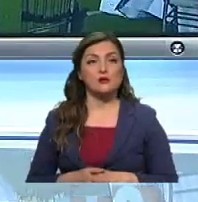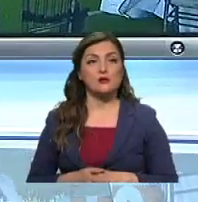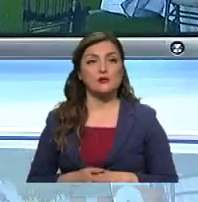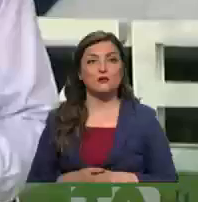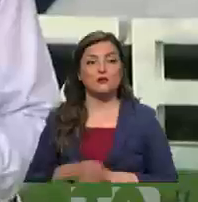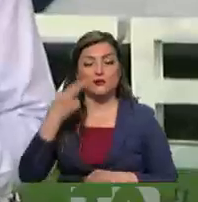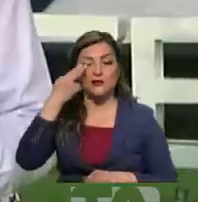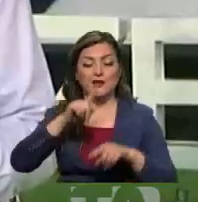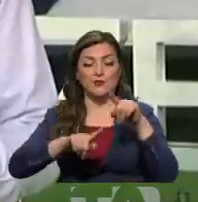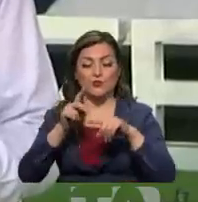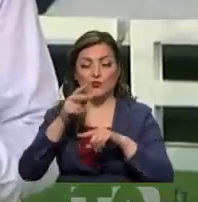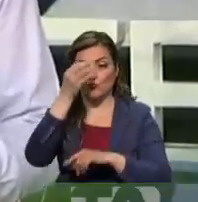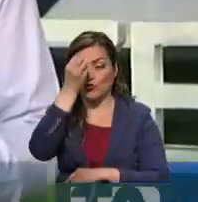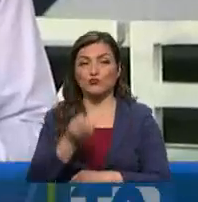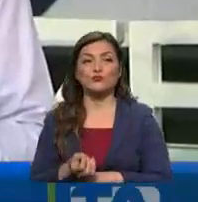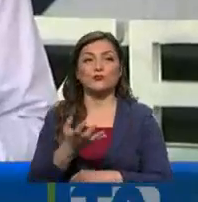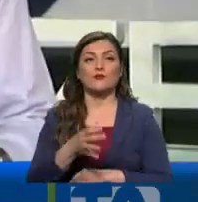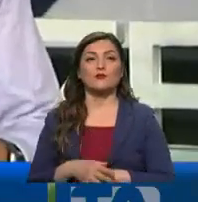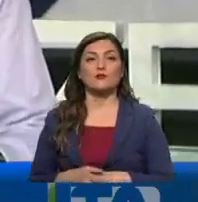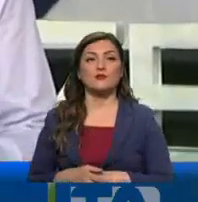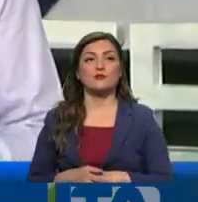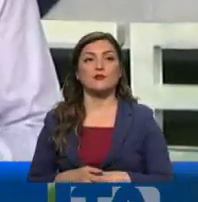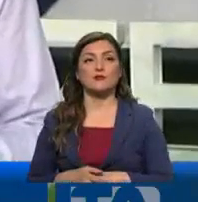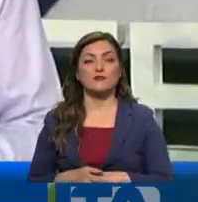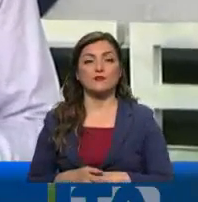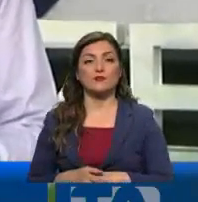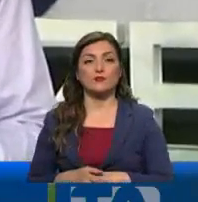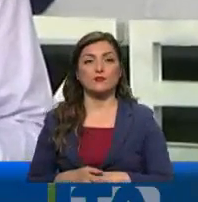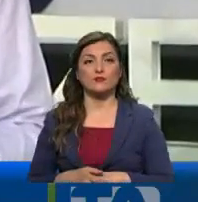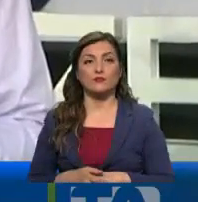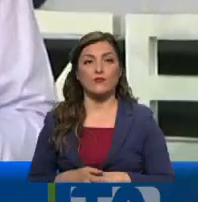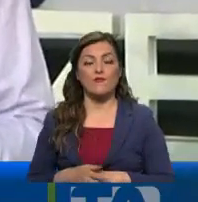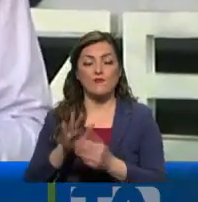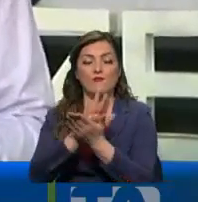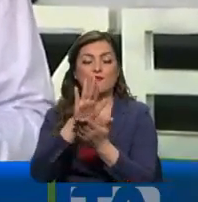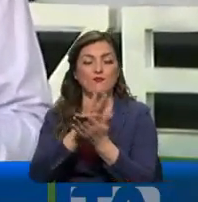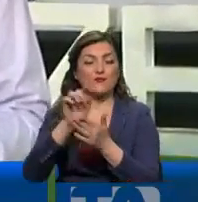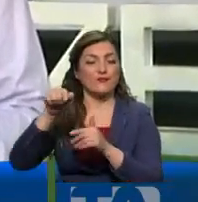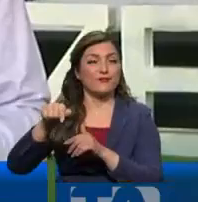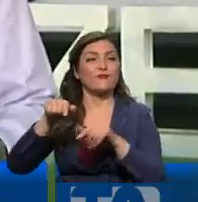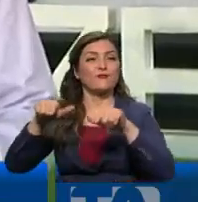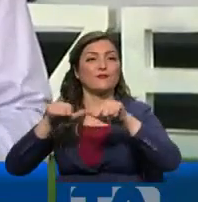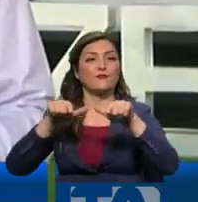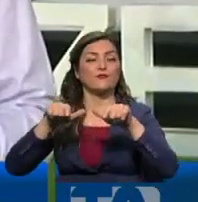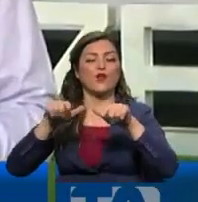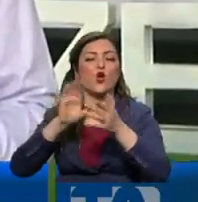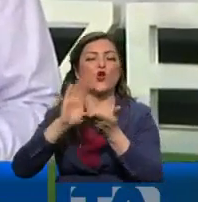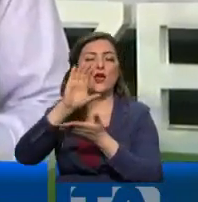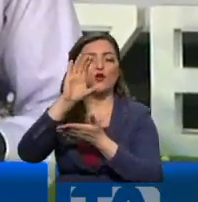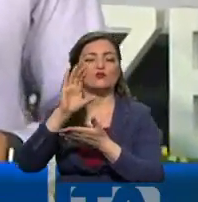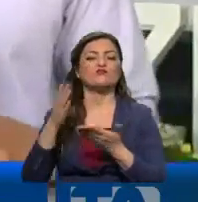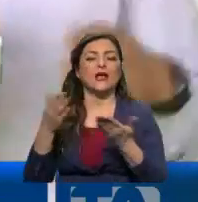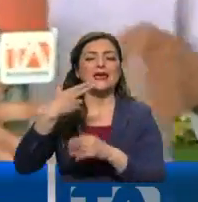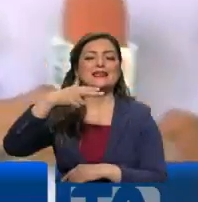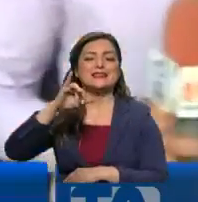¿Qué tal, Helen? Amigos televidentes, muy buenos días. Nosotros nos encontramos en la unidad educativa Jacques Dalcroze. Esto está ubicado en el Valle de